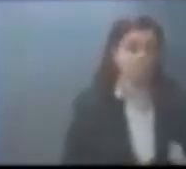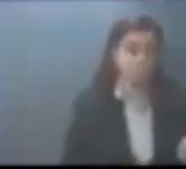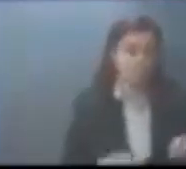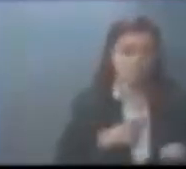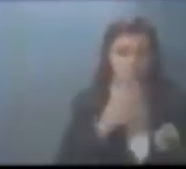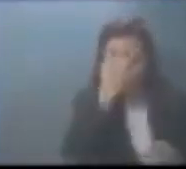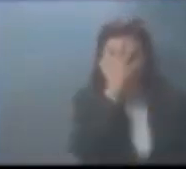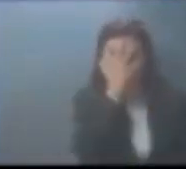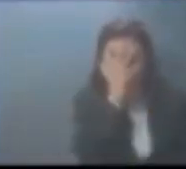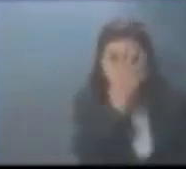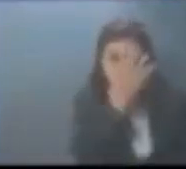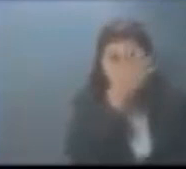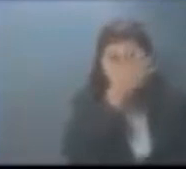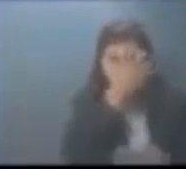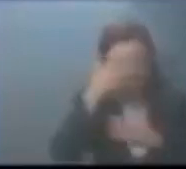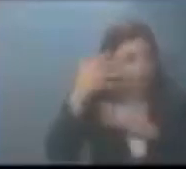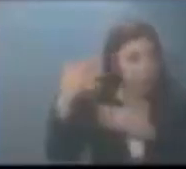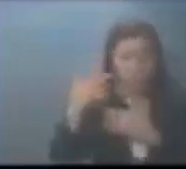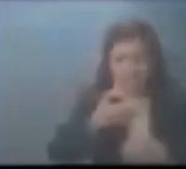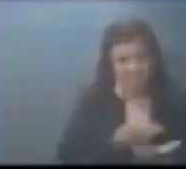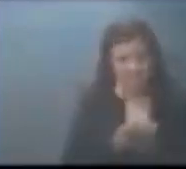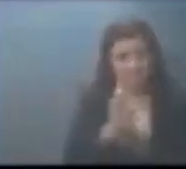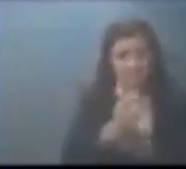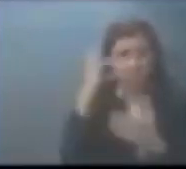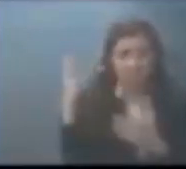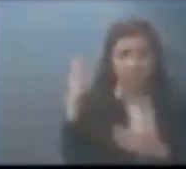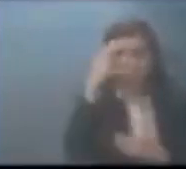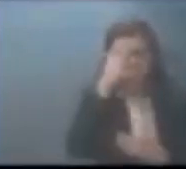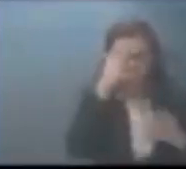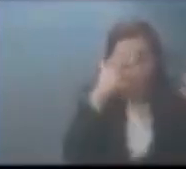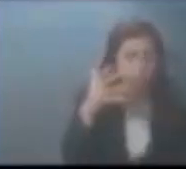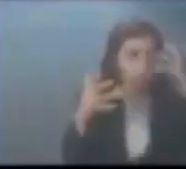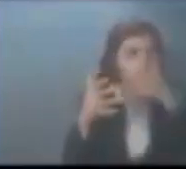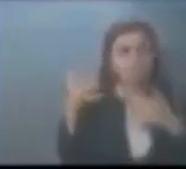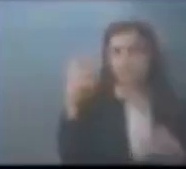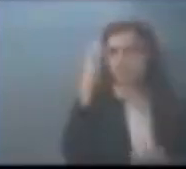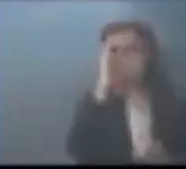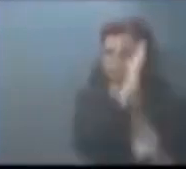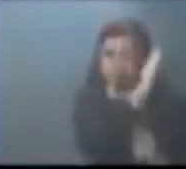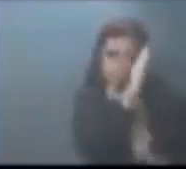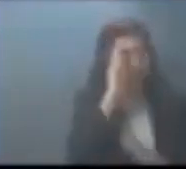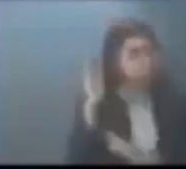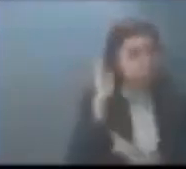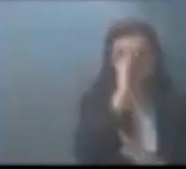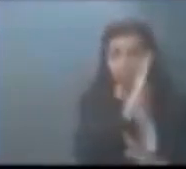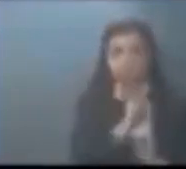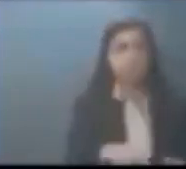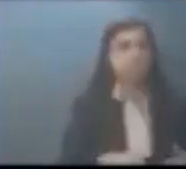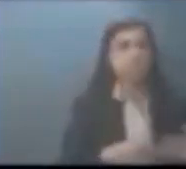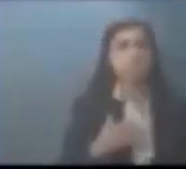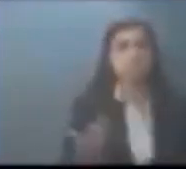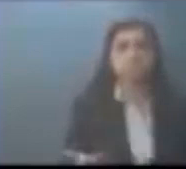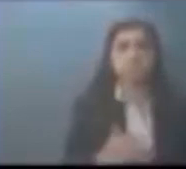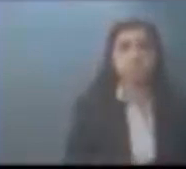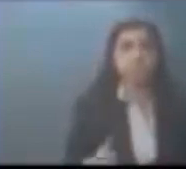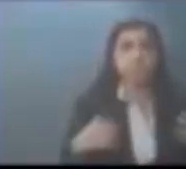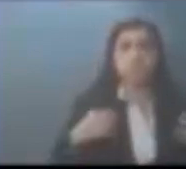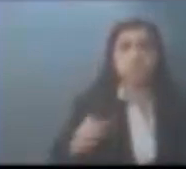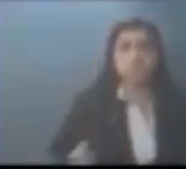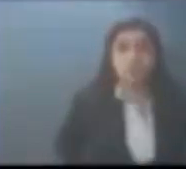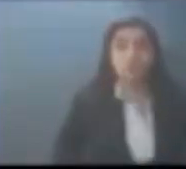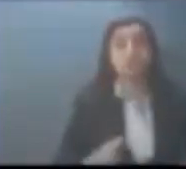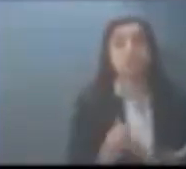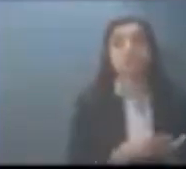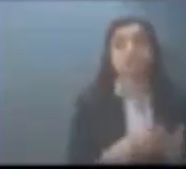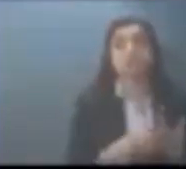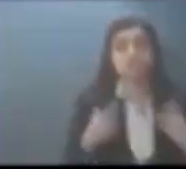esa máscara. Quítense esa máscara que no les queda bien. Los gobiernos de ARENA y